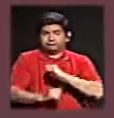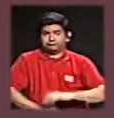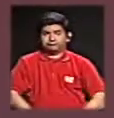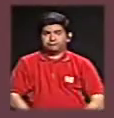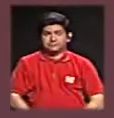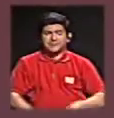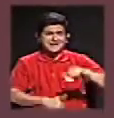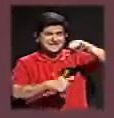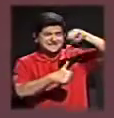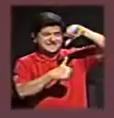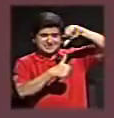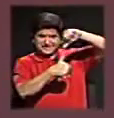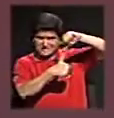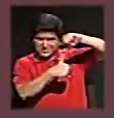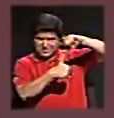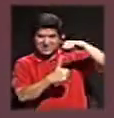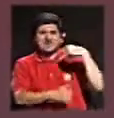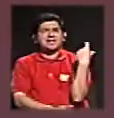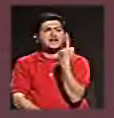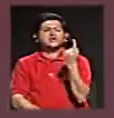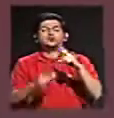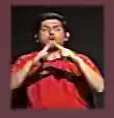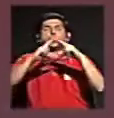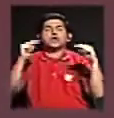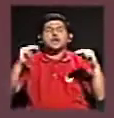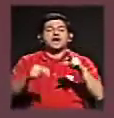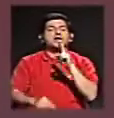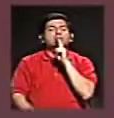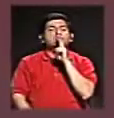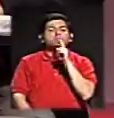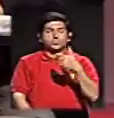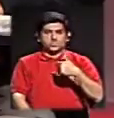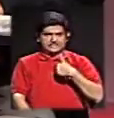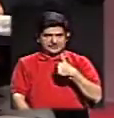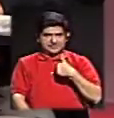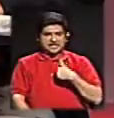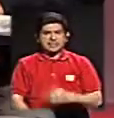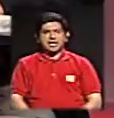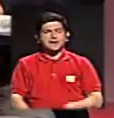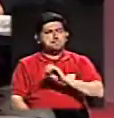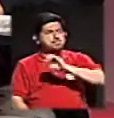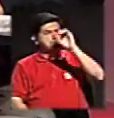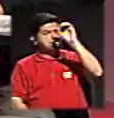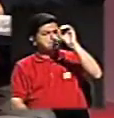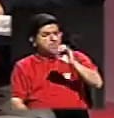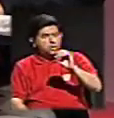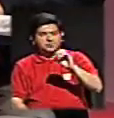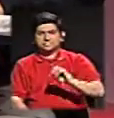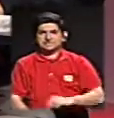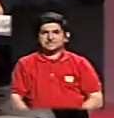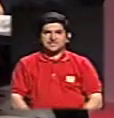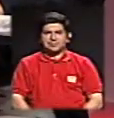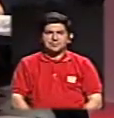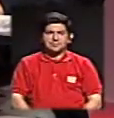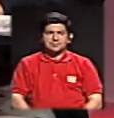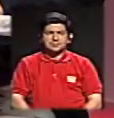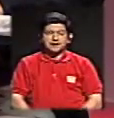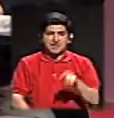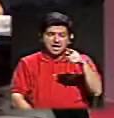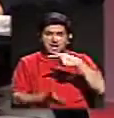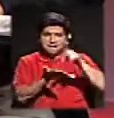En Centroamérica, solo Nicaragua y Honduras tienen tasas de